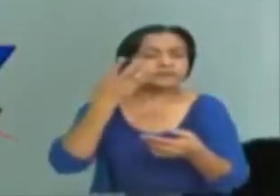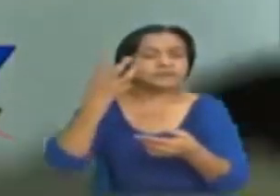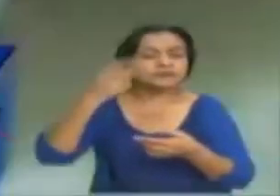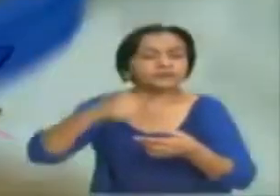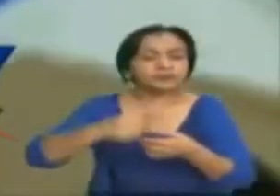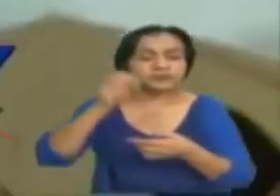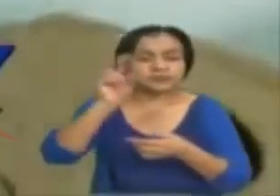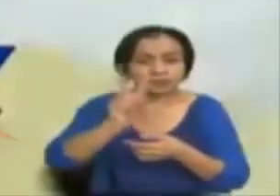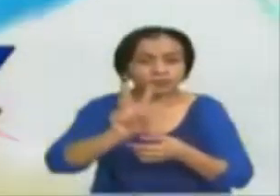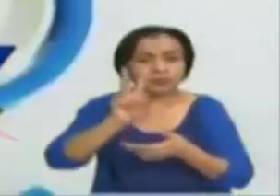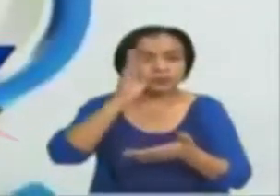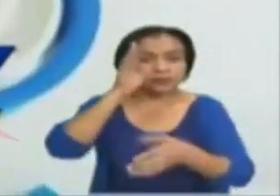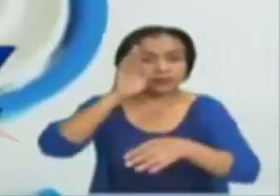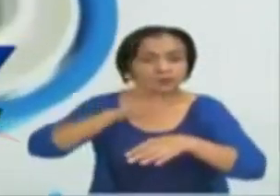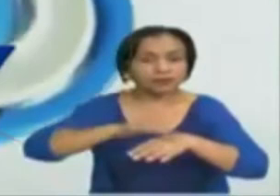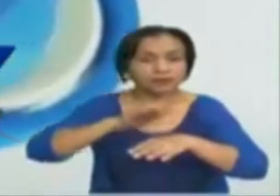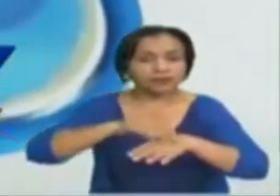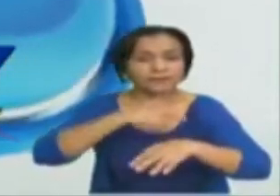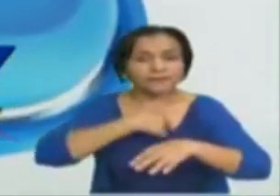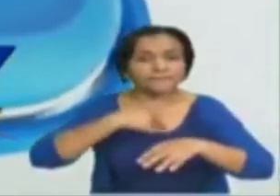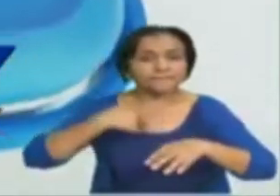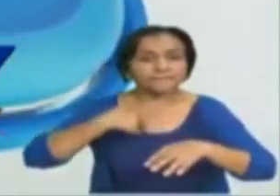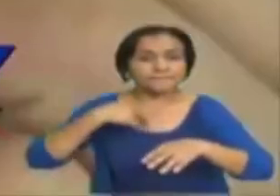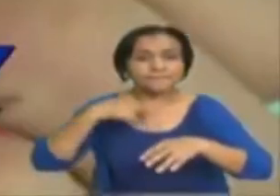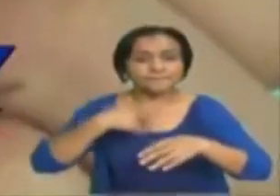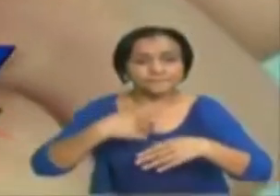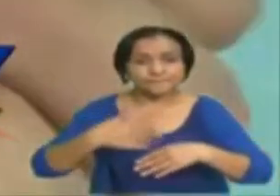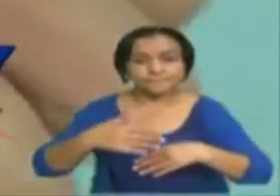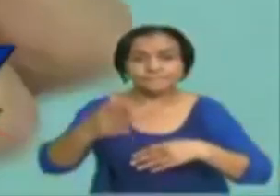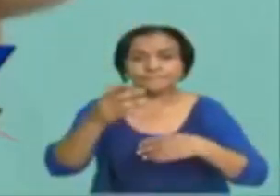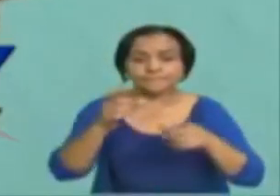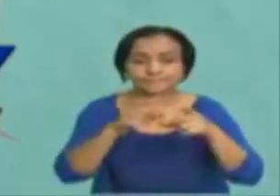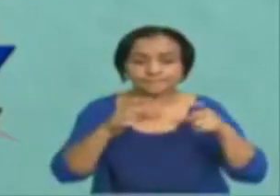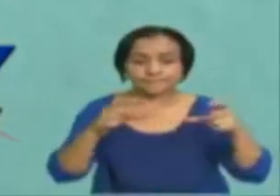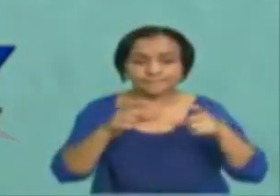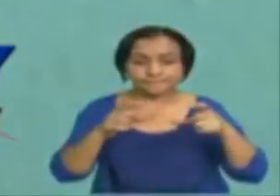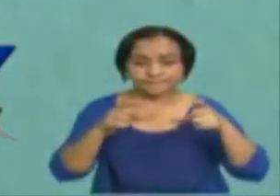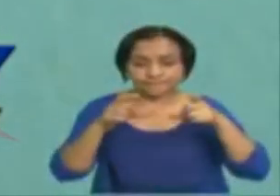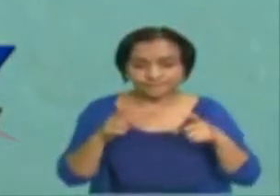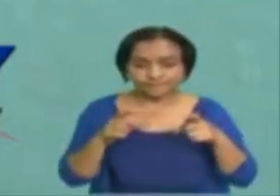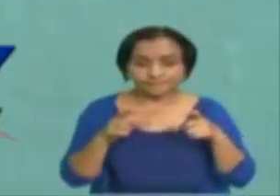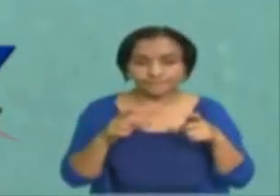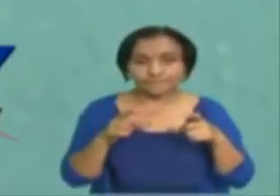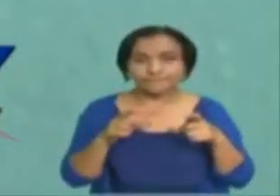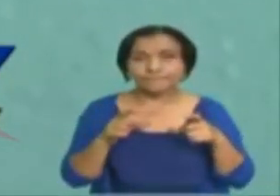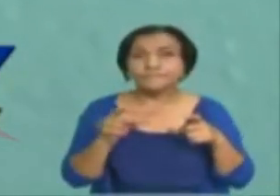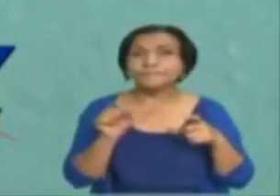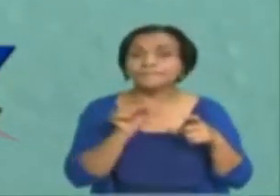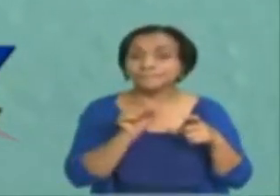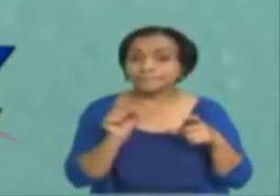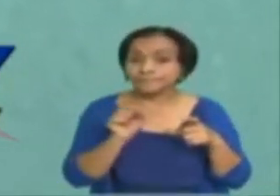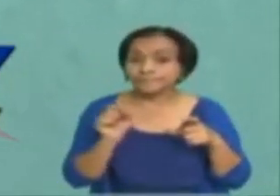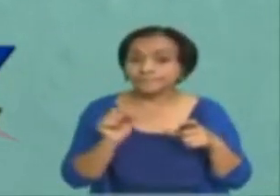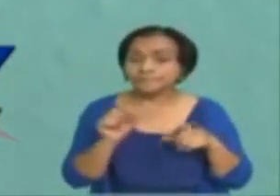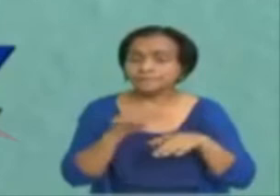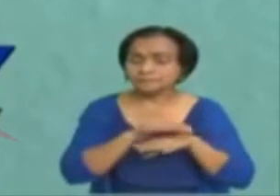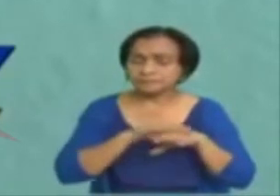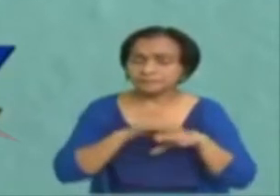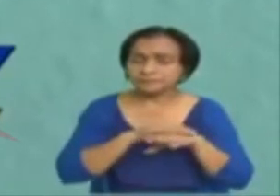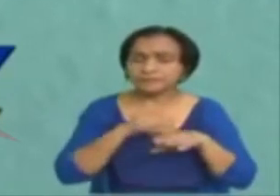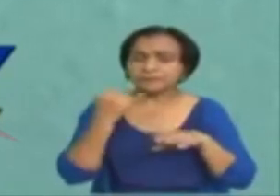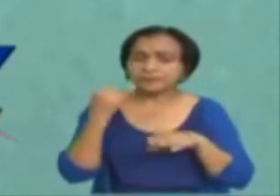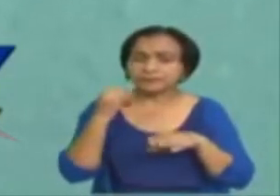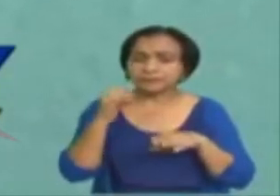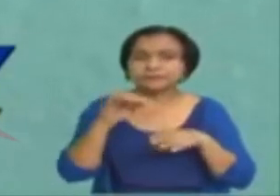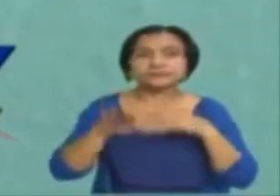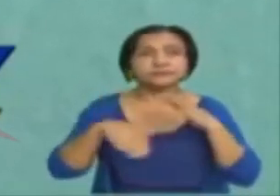Según el calendario de inmunizaciones para este próximo lunes 26 de julio, la Brigada de Salud va a cubrir el Distrito 3 en el Hospital